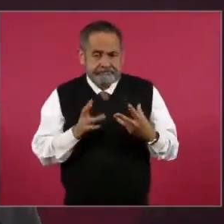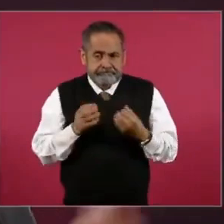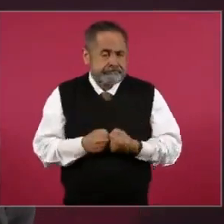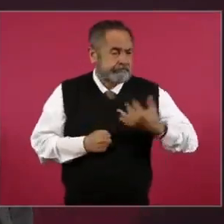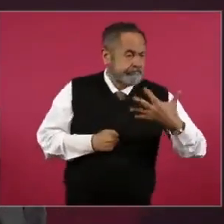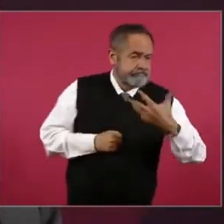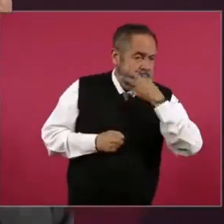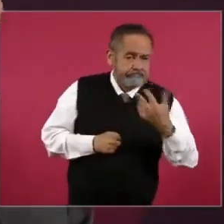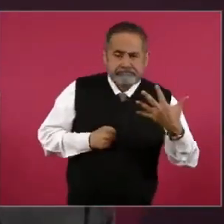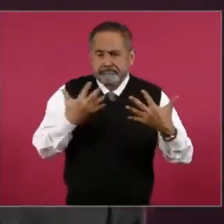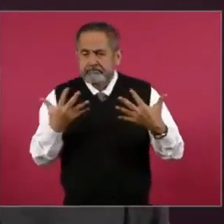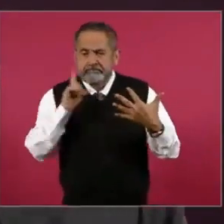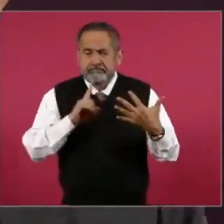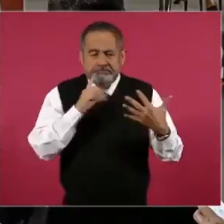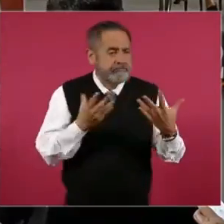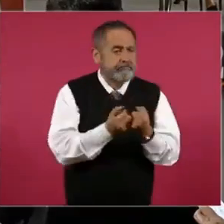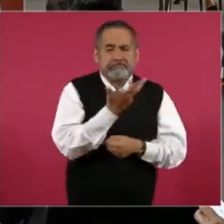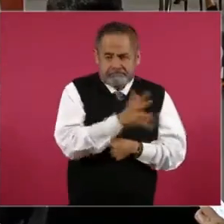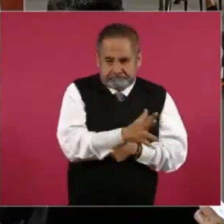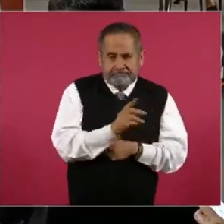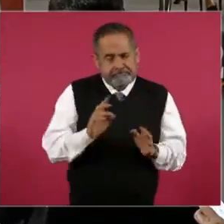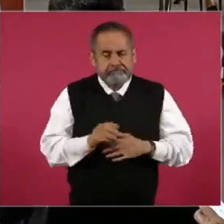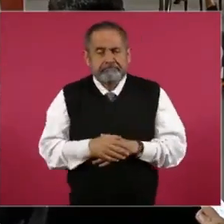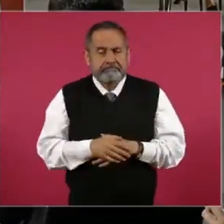5 hombres, 5 mujeres.